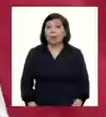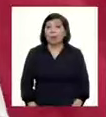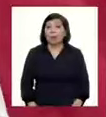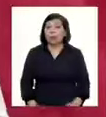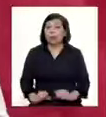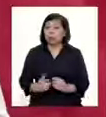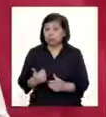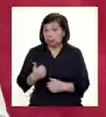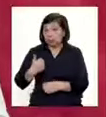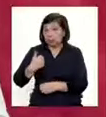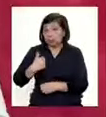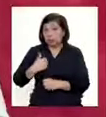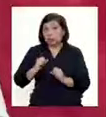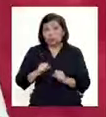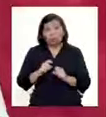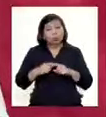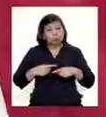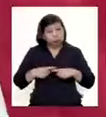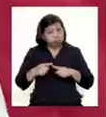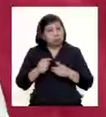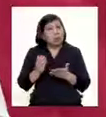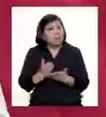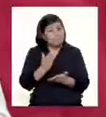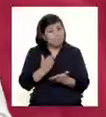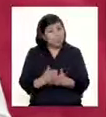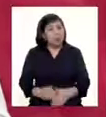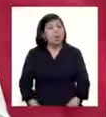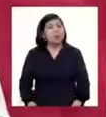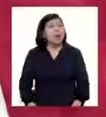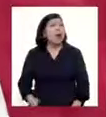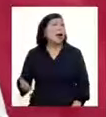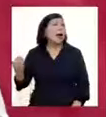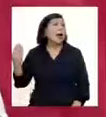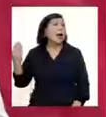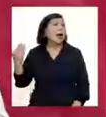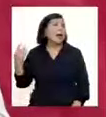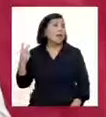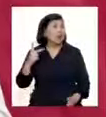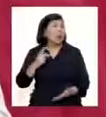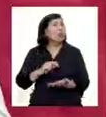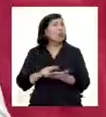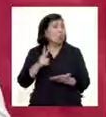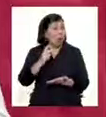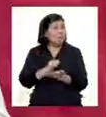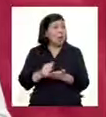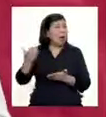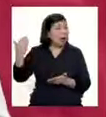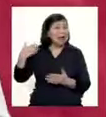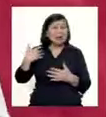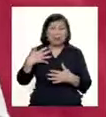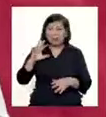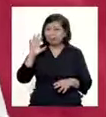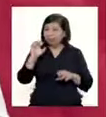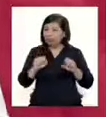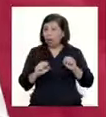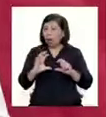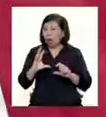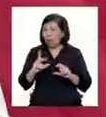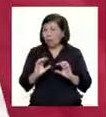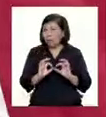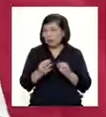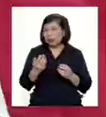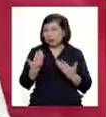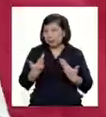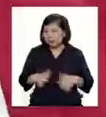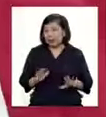sector interior nosotros hemos venido abordando esta problemática desde hace ya un par de meses. Hemos venido capturando organizaciones criminales.